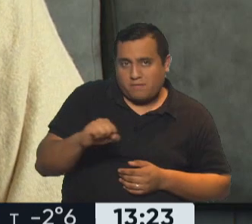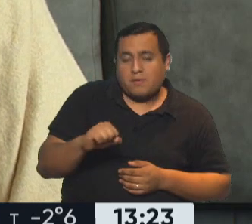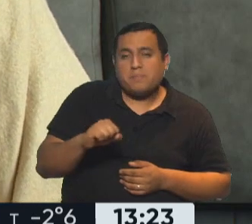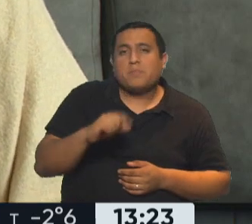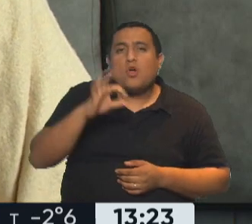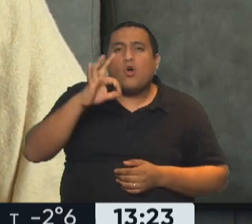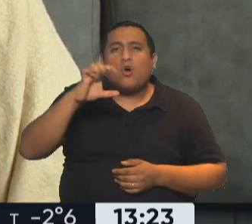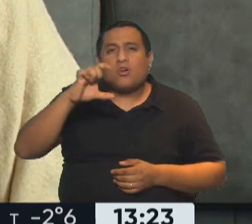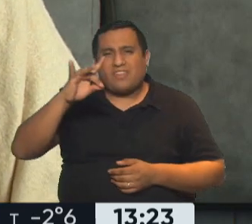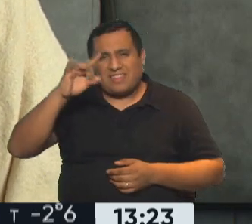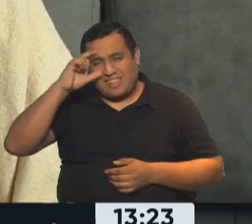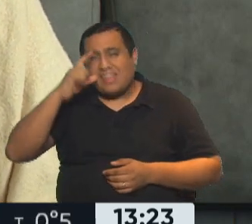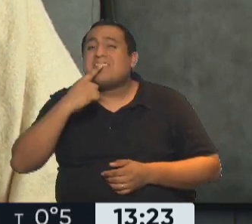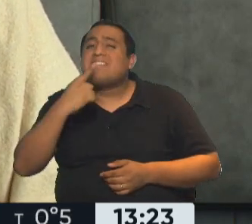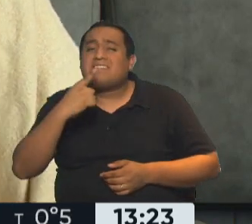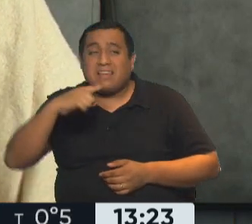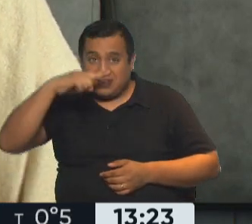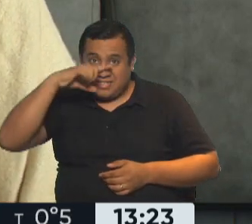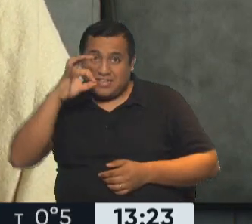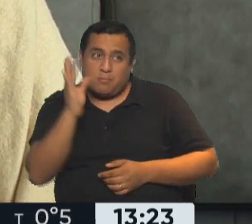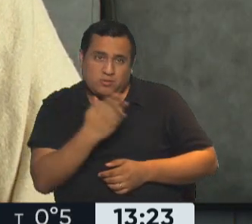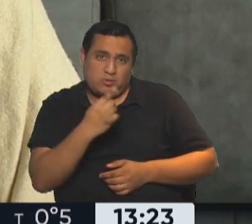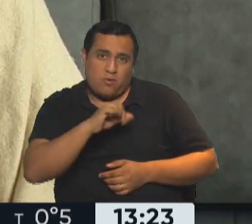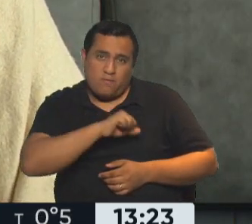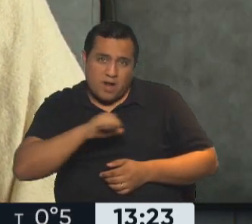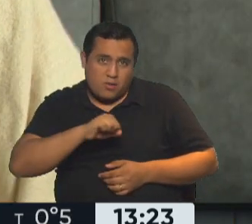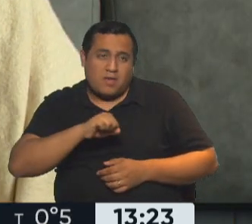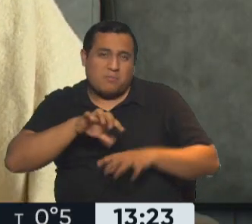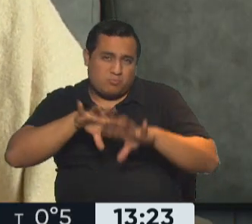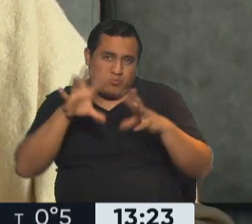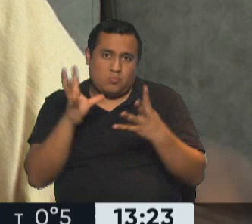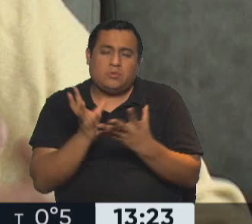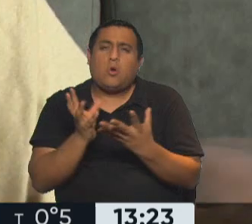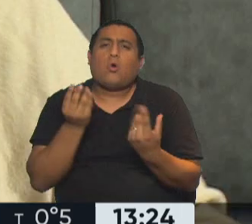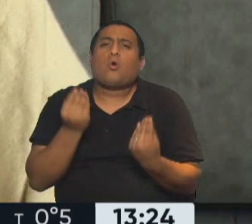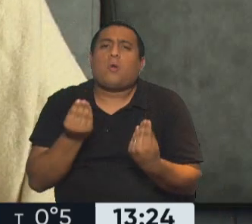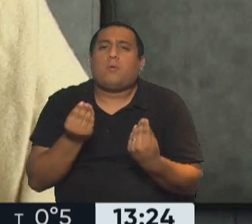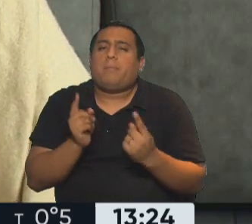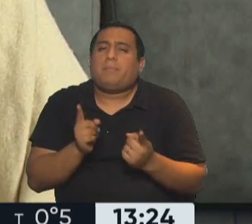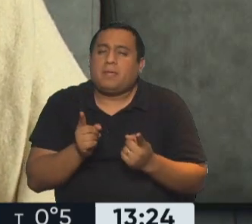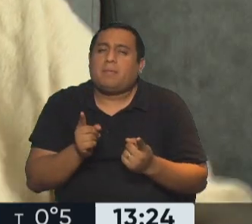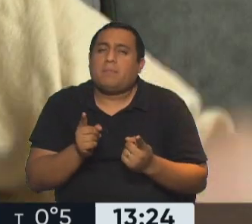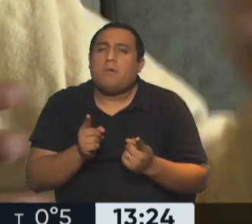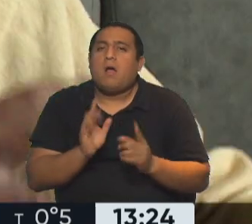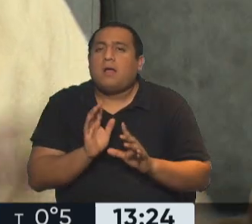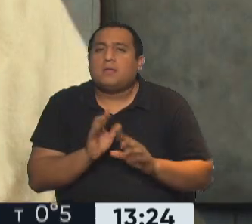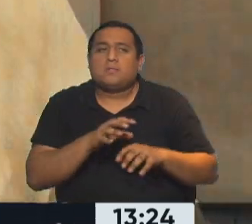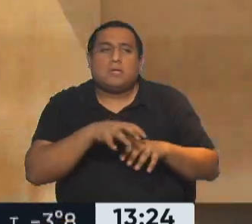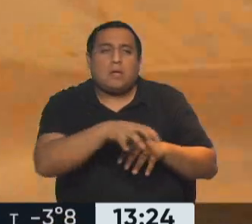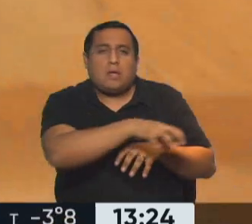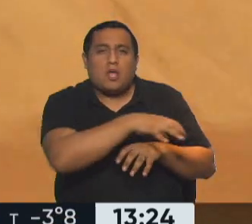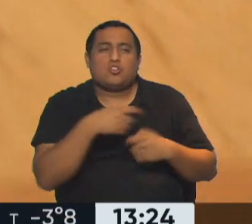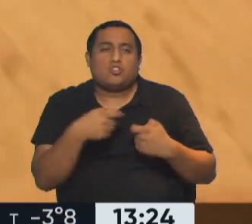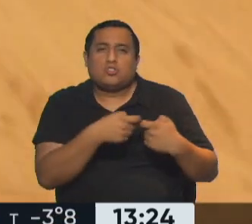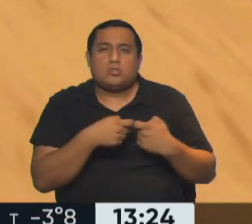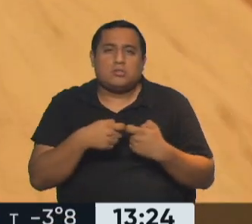OCDE dice que hoy por hoy el 70% de los fraudes que se dan a nivel mundial se hacen utilizando estos elementos corporativos, estas sociedades de